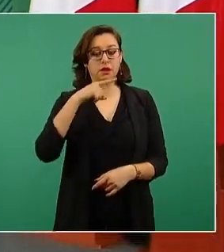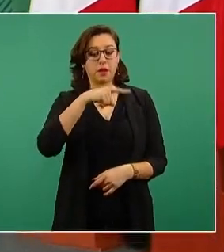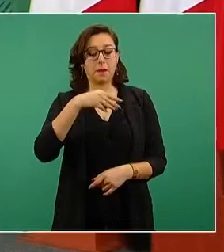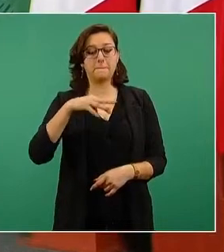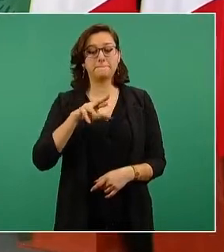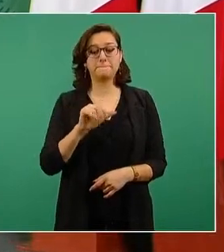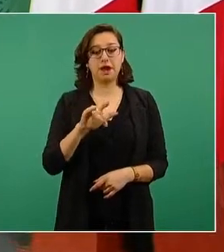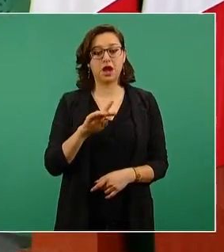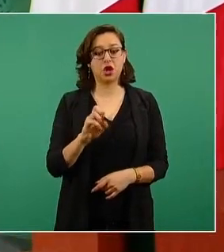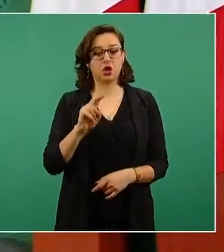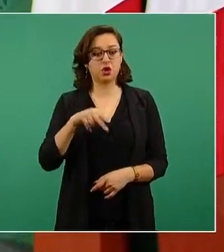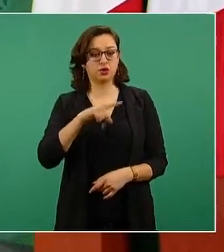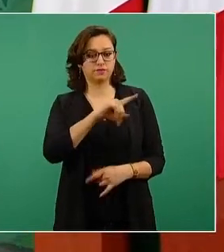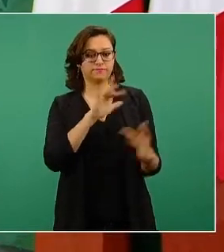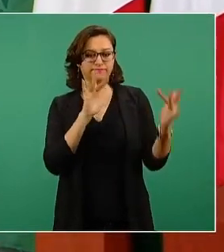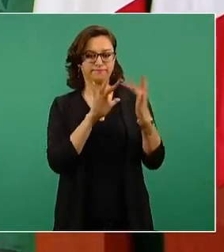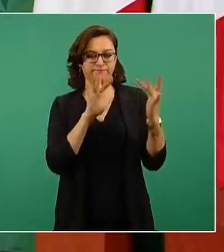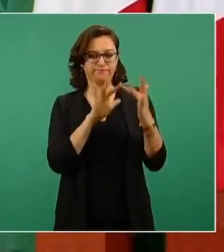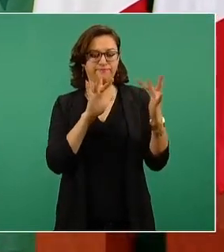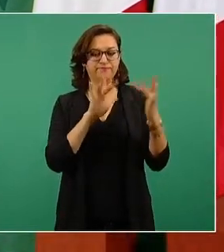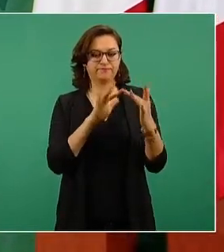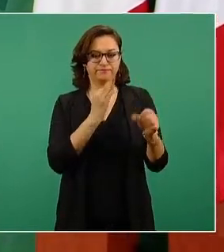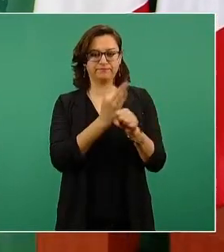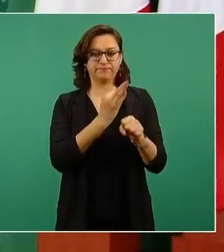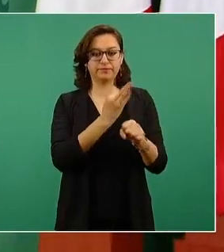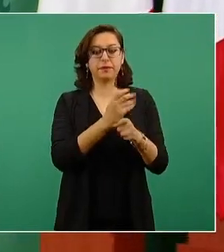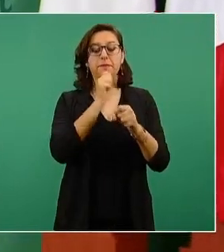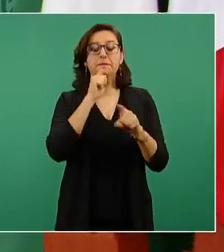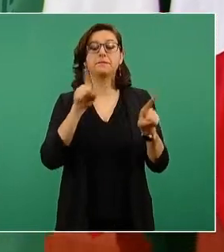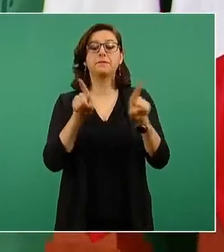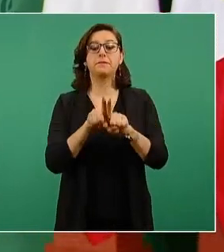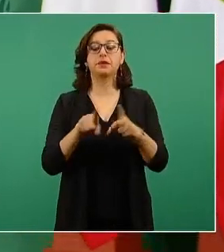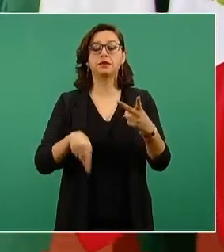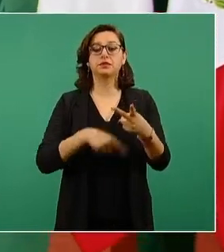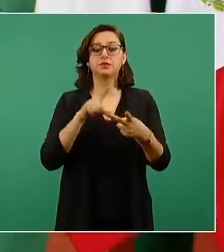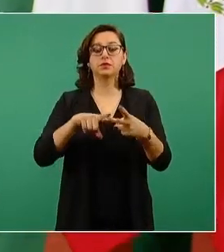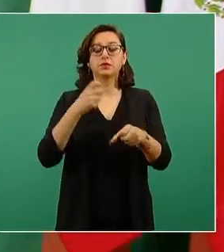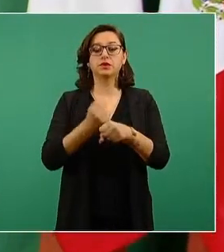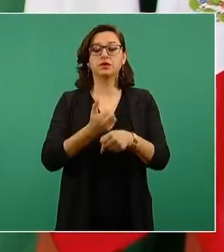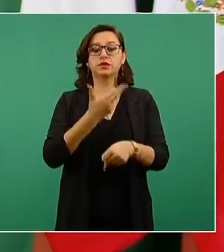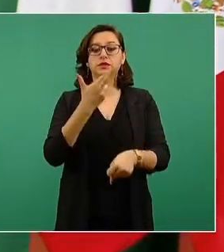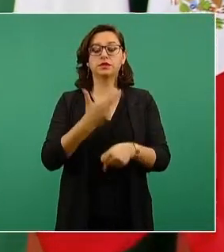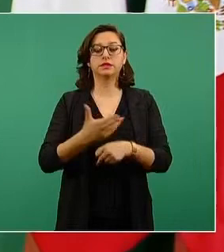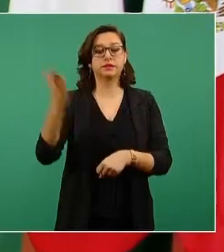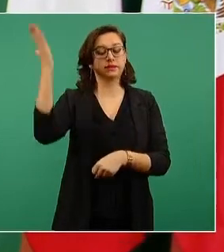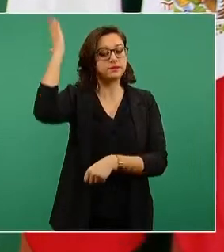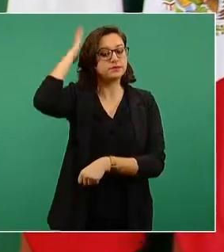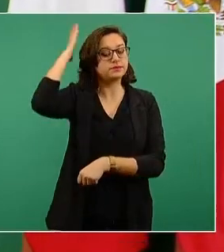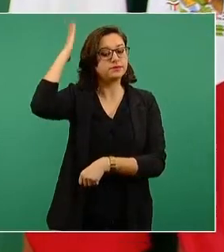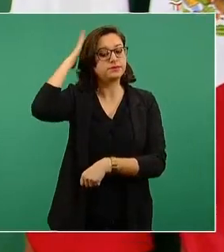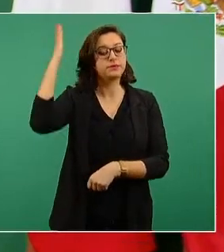y también con el secretario general de Naciones Unidas.